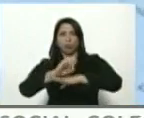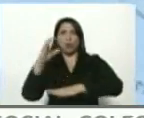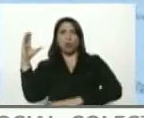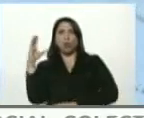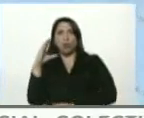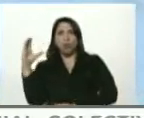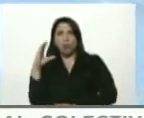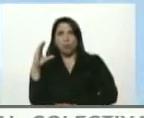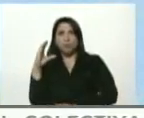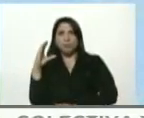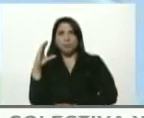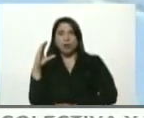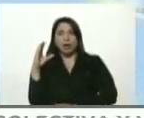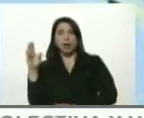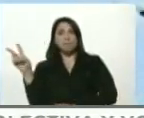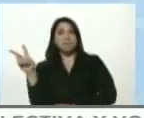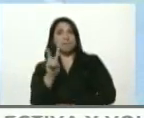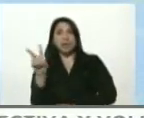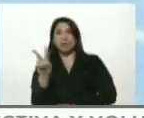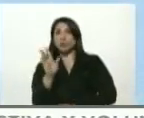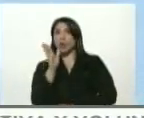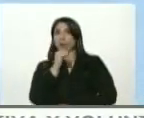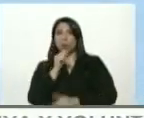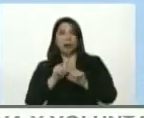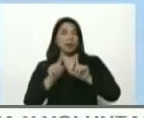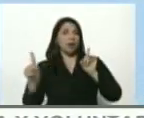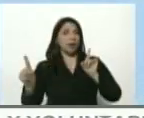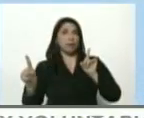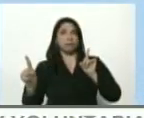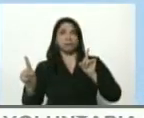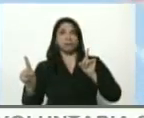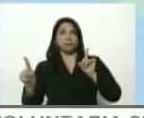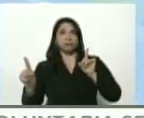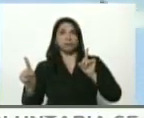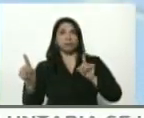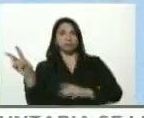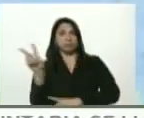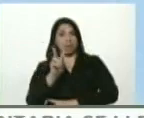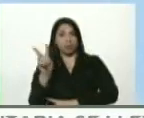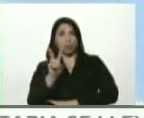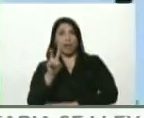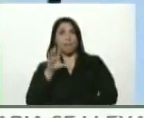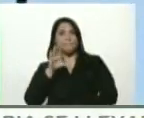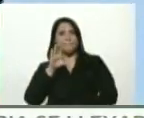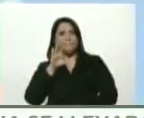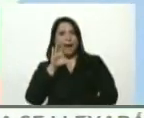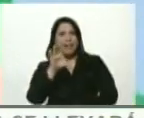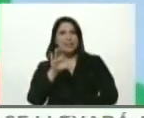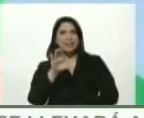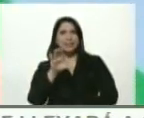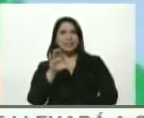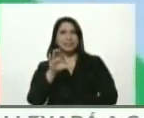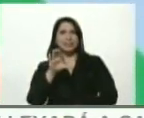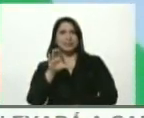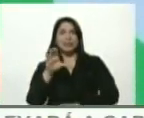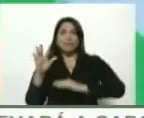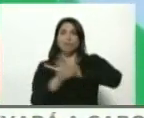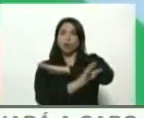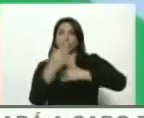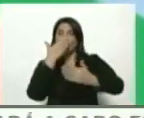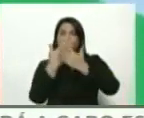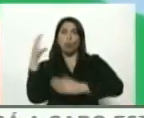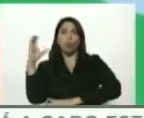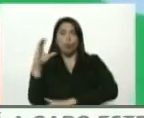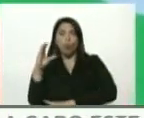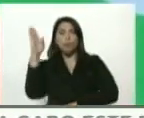Colombia. Venezuela no está aislada. Venezuela es país limítrofe con Colombia,